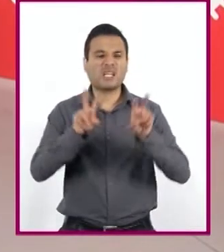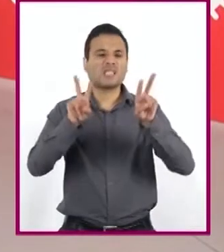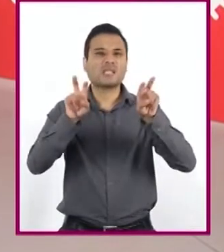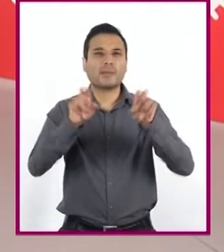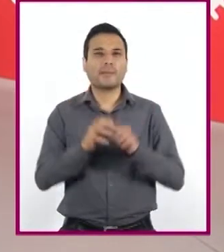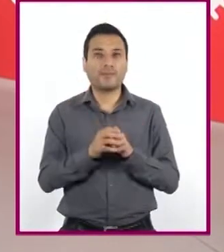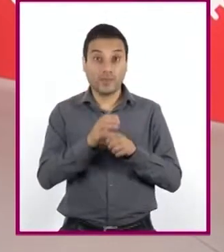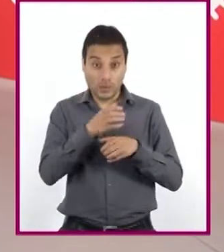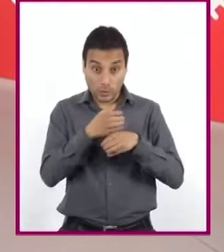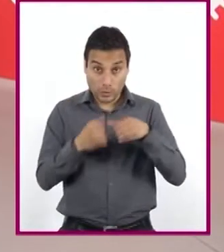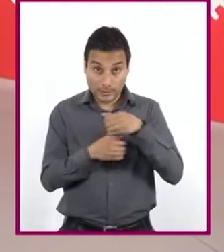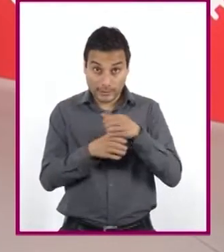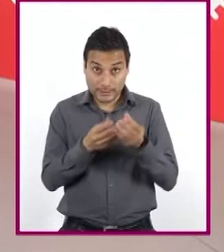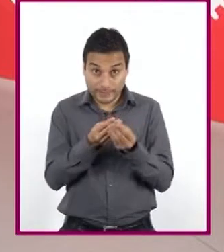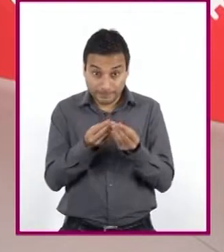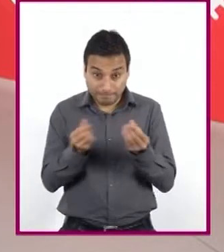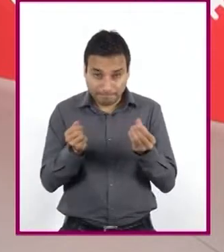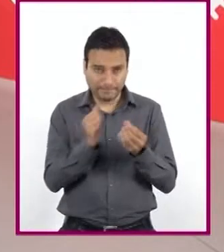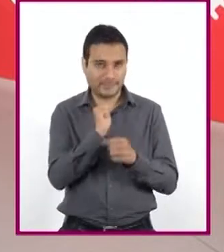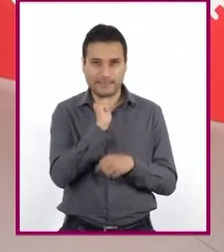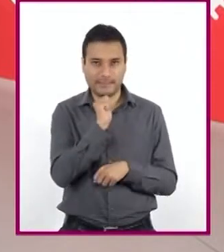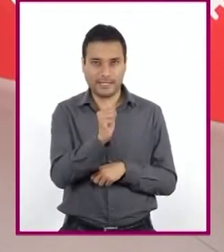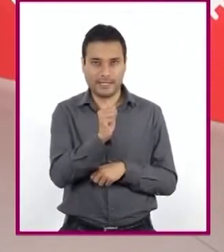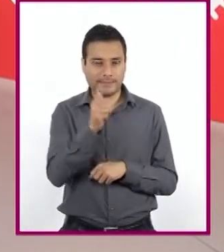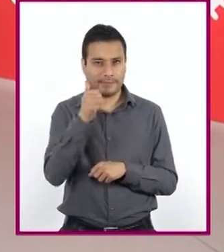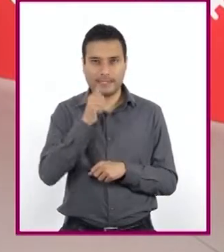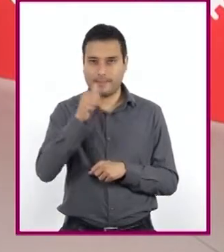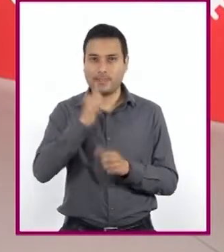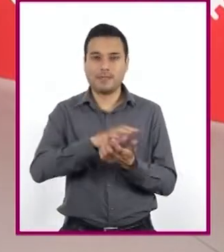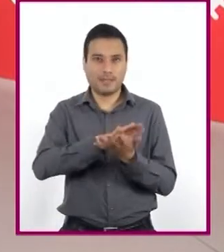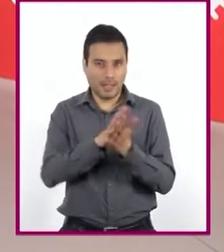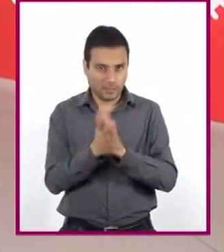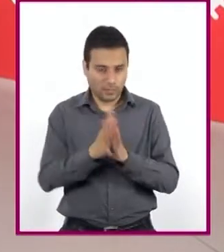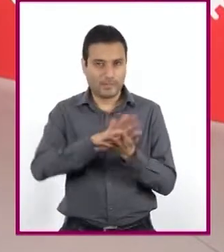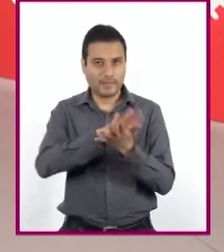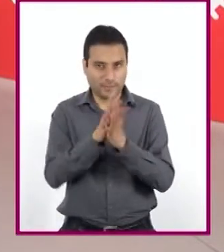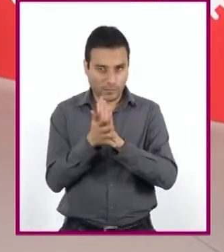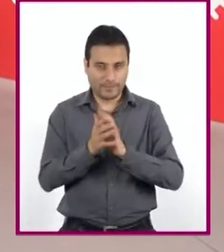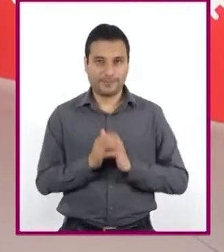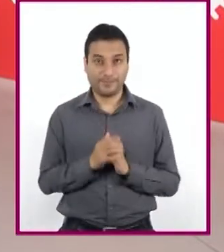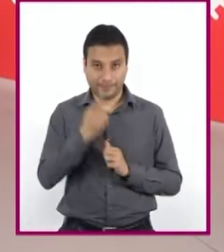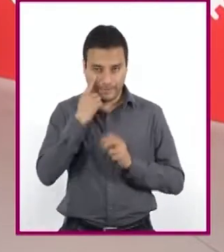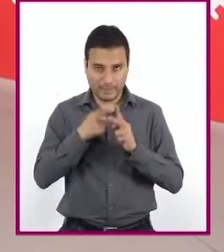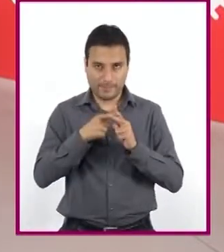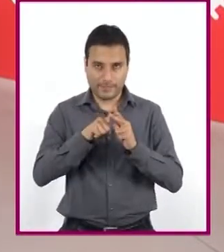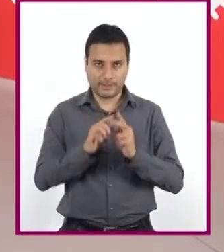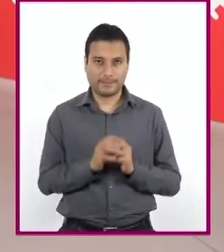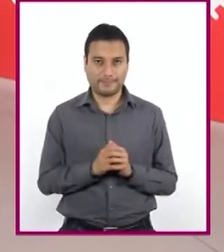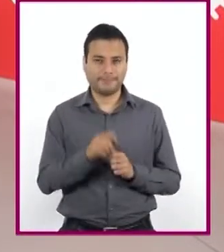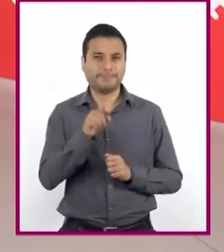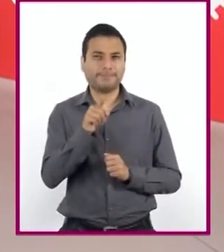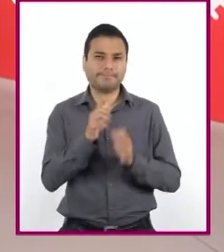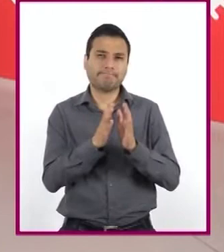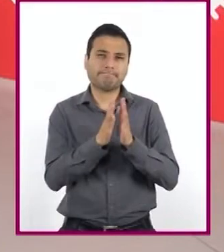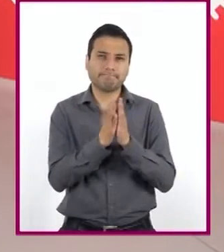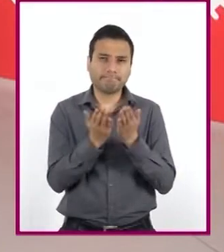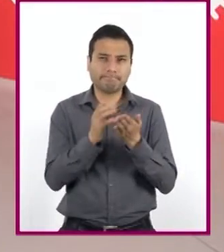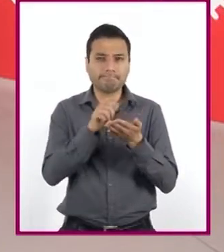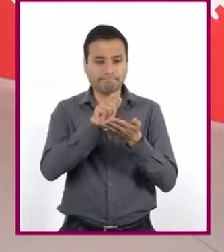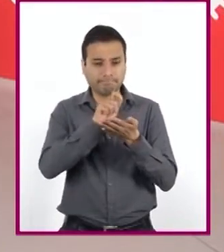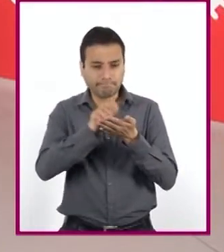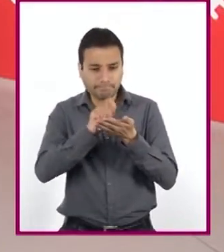desaparece, todo se transforma. Así que, iniciemos. Sus apuntes de biología, así como